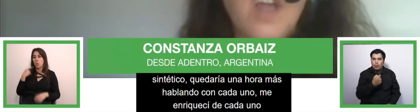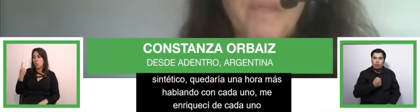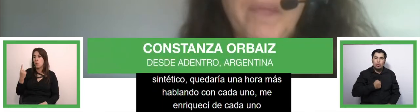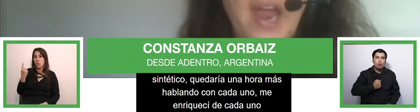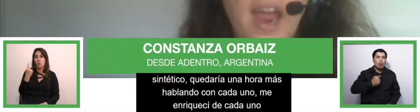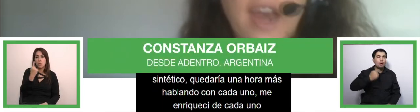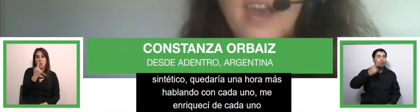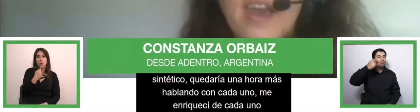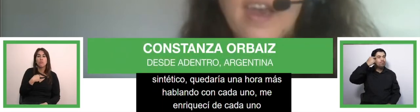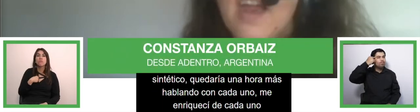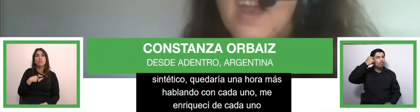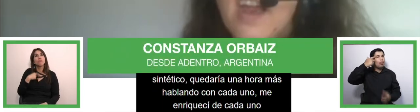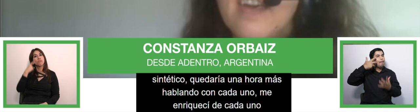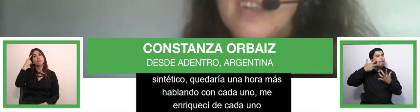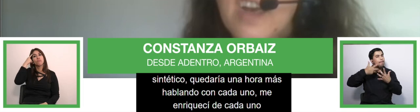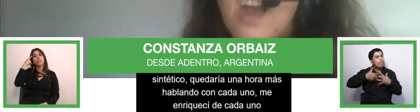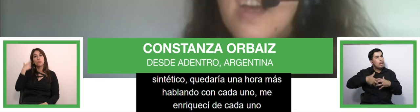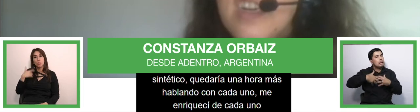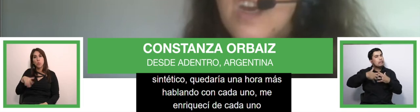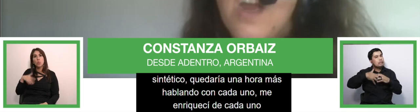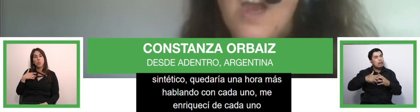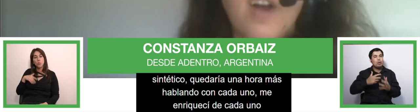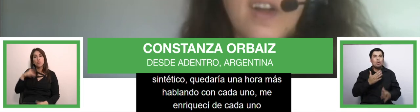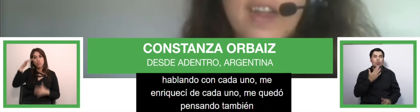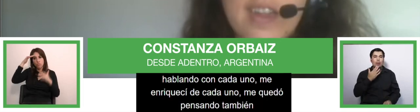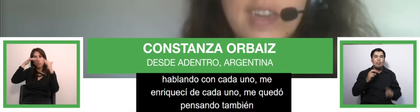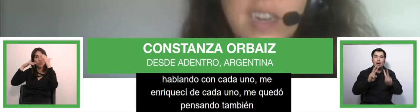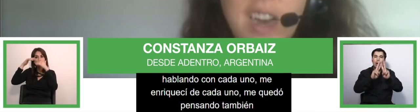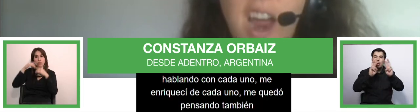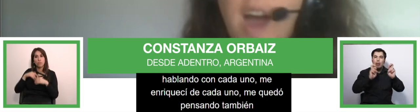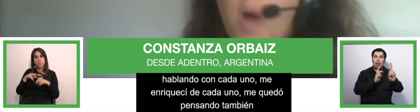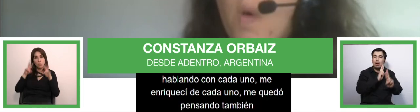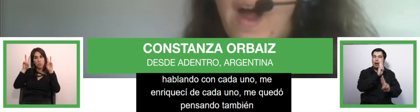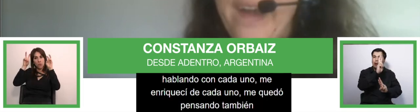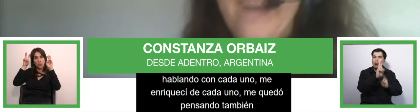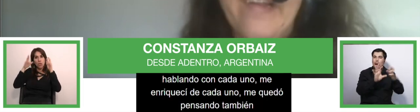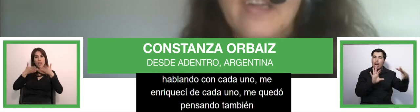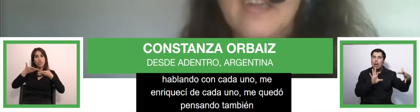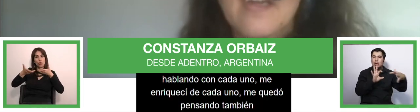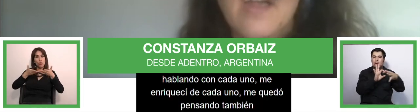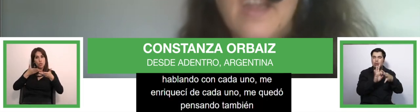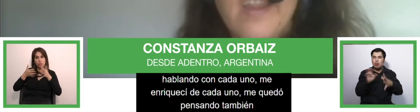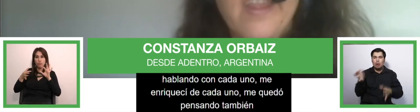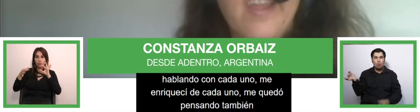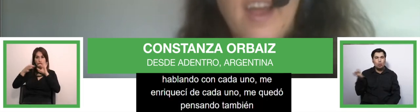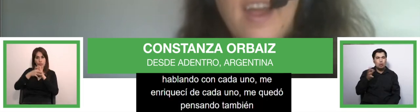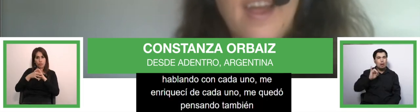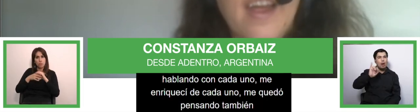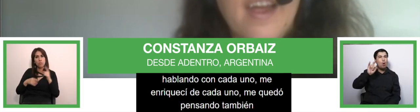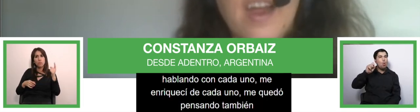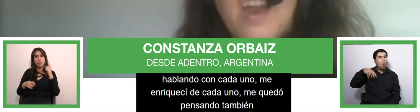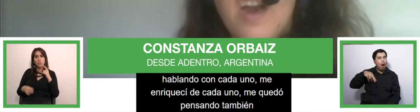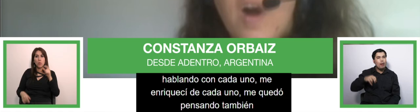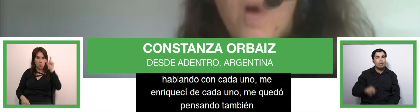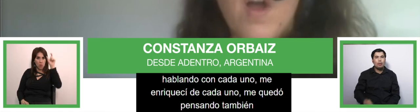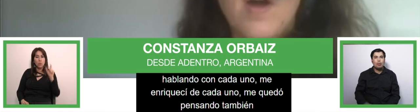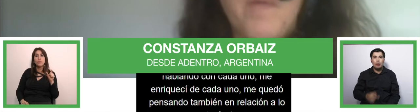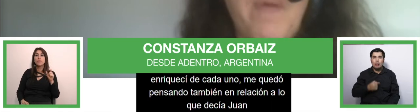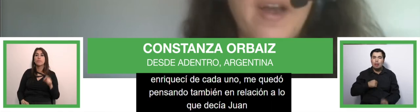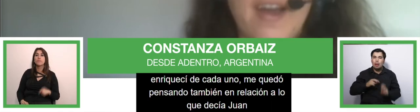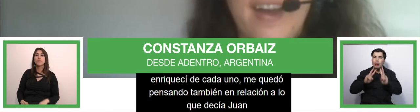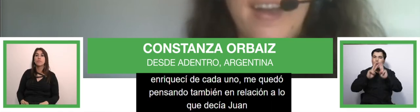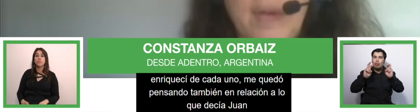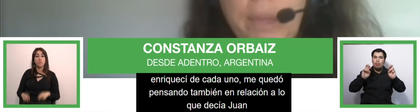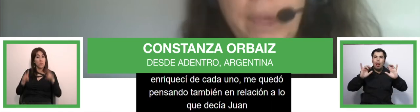pensando también en relación a lo que decía Juan de los